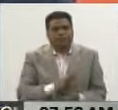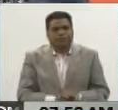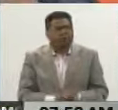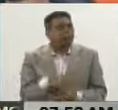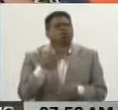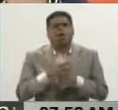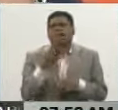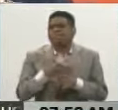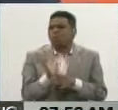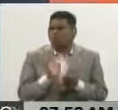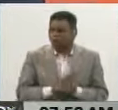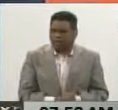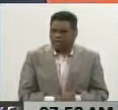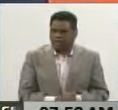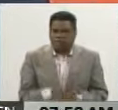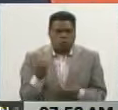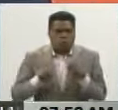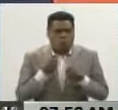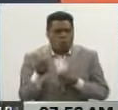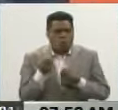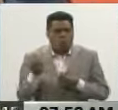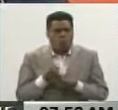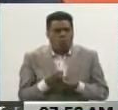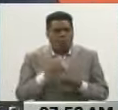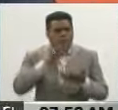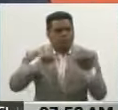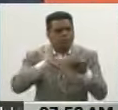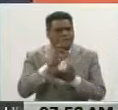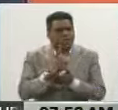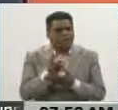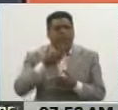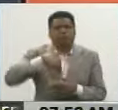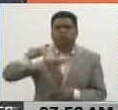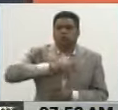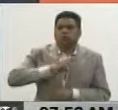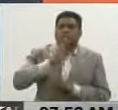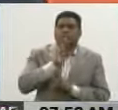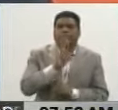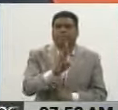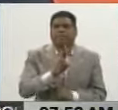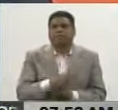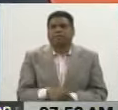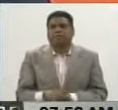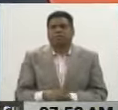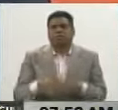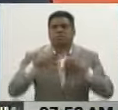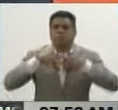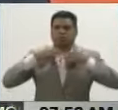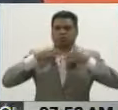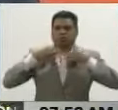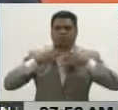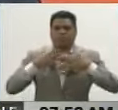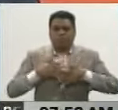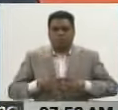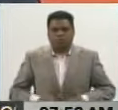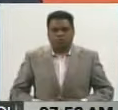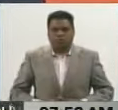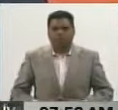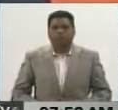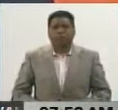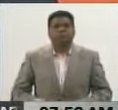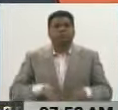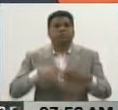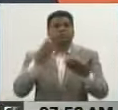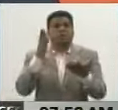sea. Todos los problemas que se vayan surgiendo, nosotros los vamos a ir resolviendo con los uniformes escolares, con el programa de